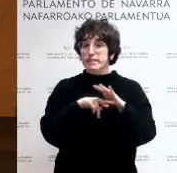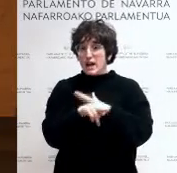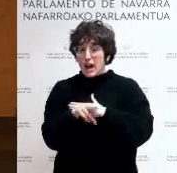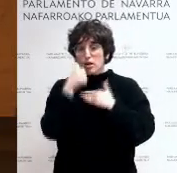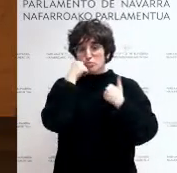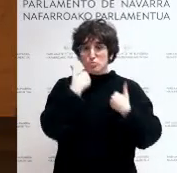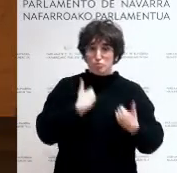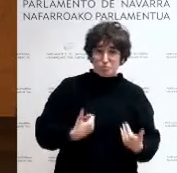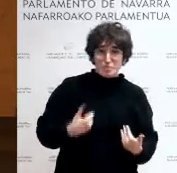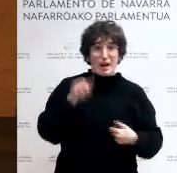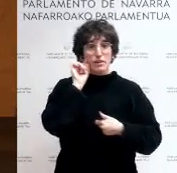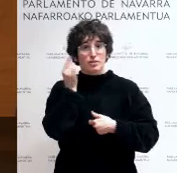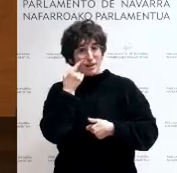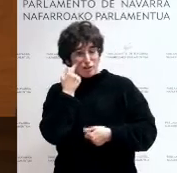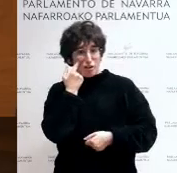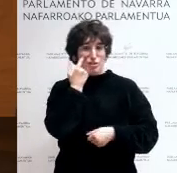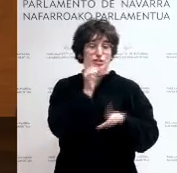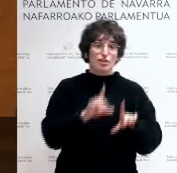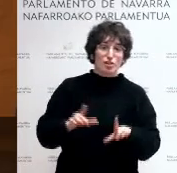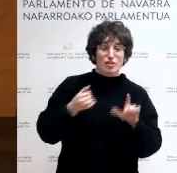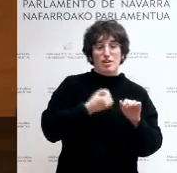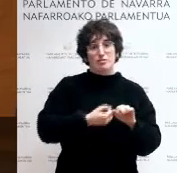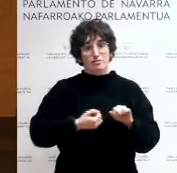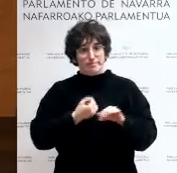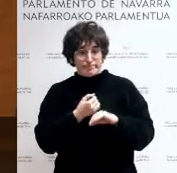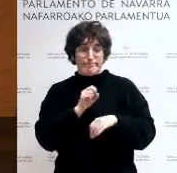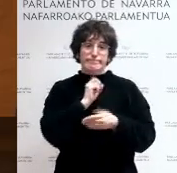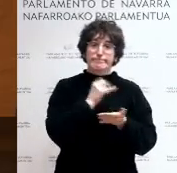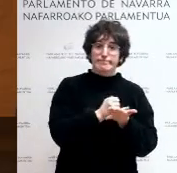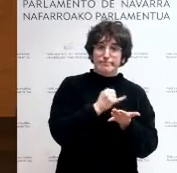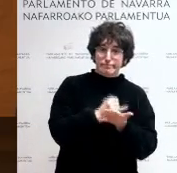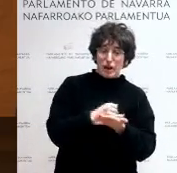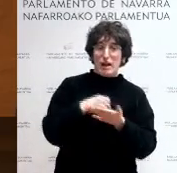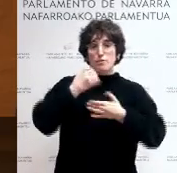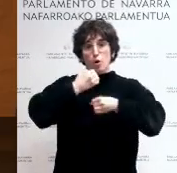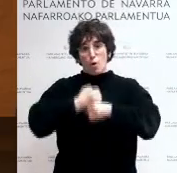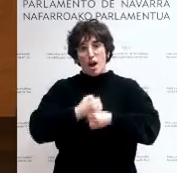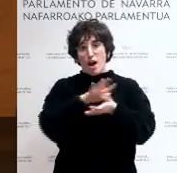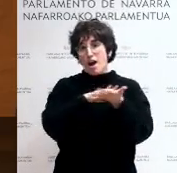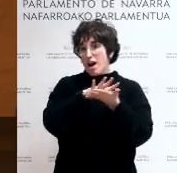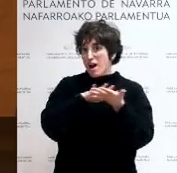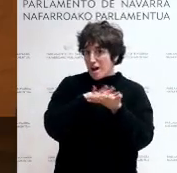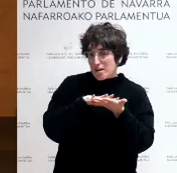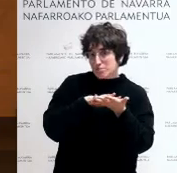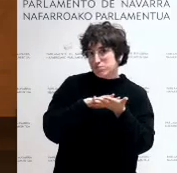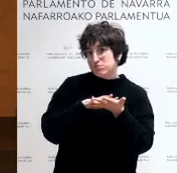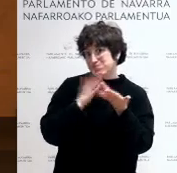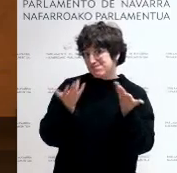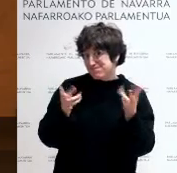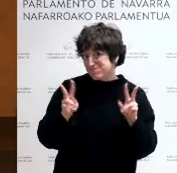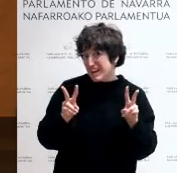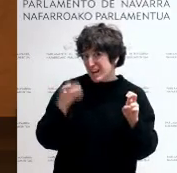vamos a hablar de ecografías, vamos a hablar de guardias, pero vamos a hablar de algo mucho más profundo y es de cómo un Gobierno que presume de defender